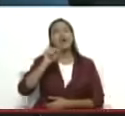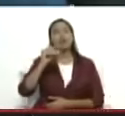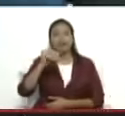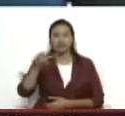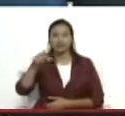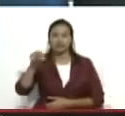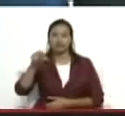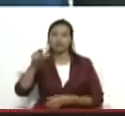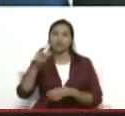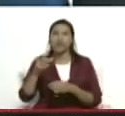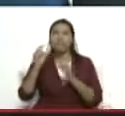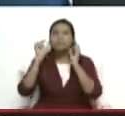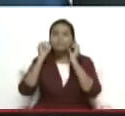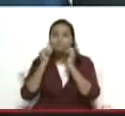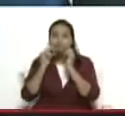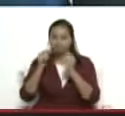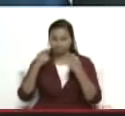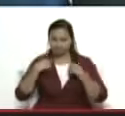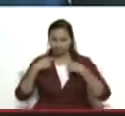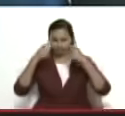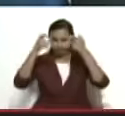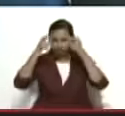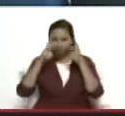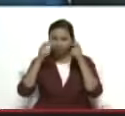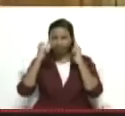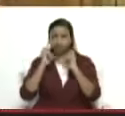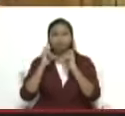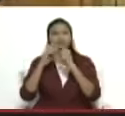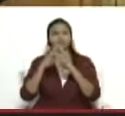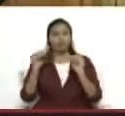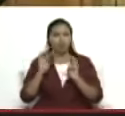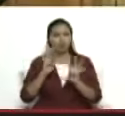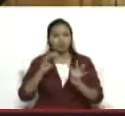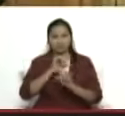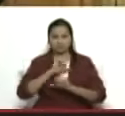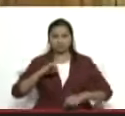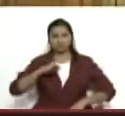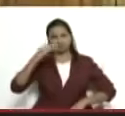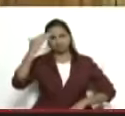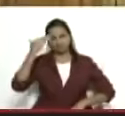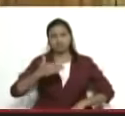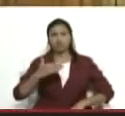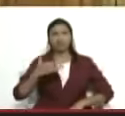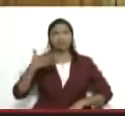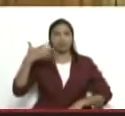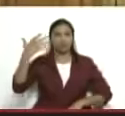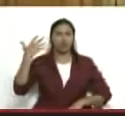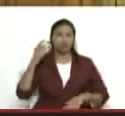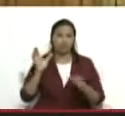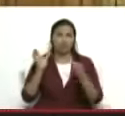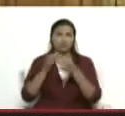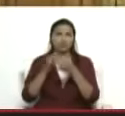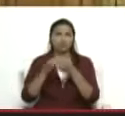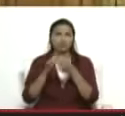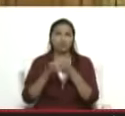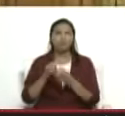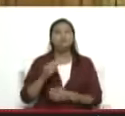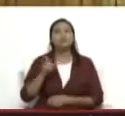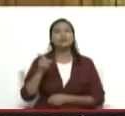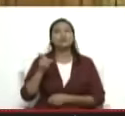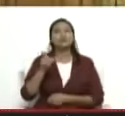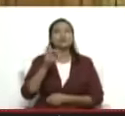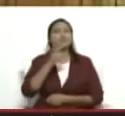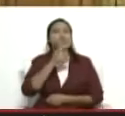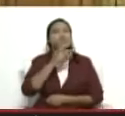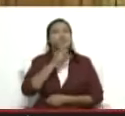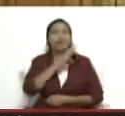porque quisieron ir, dos oficiales, el comandante de la Armada de esa época, creo que era Laguna, apellido Laguna,